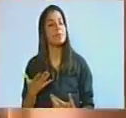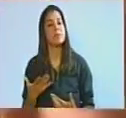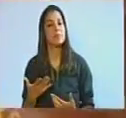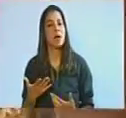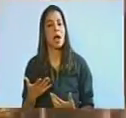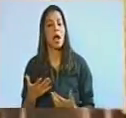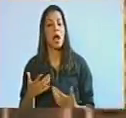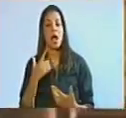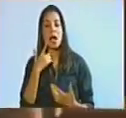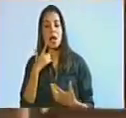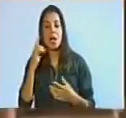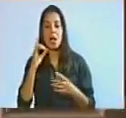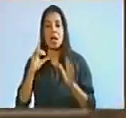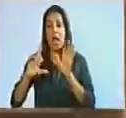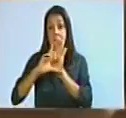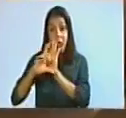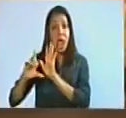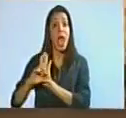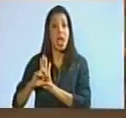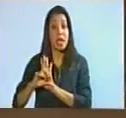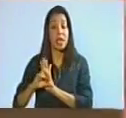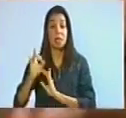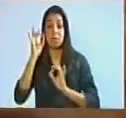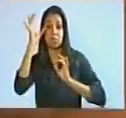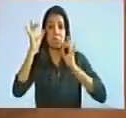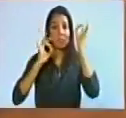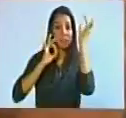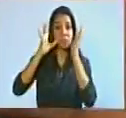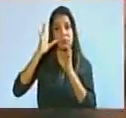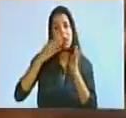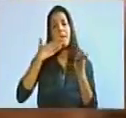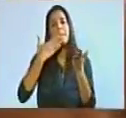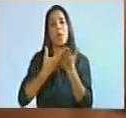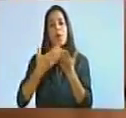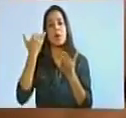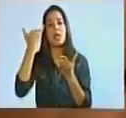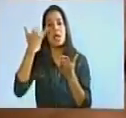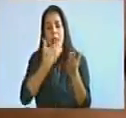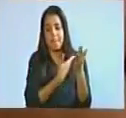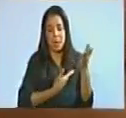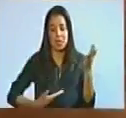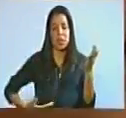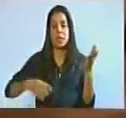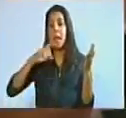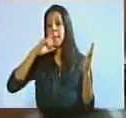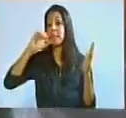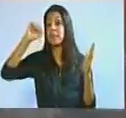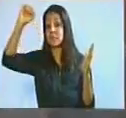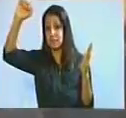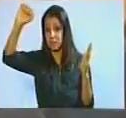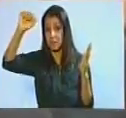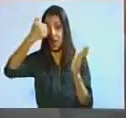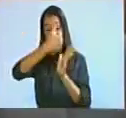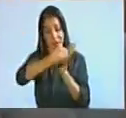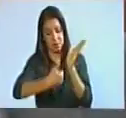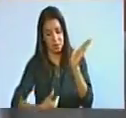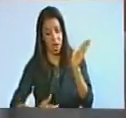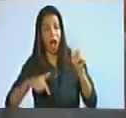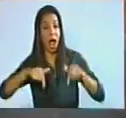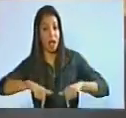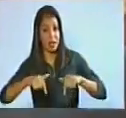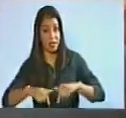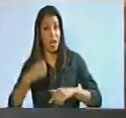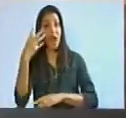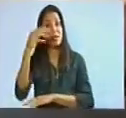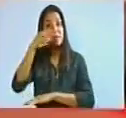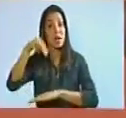el conjunto de leyes que nos trajo y que nos propuso el presidente Nicolás Maduro acá a la